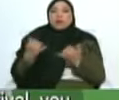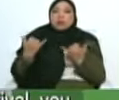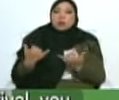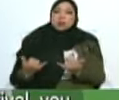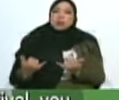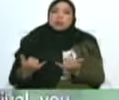y